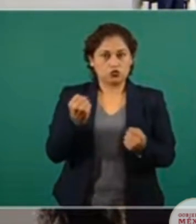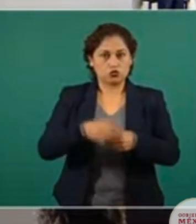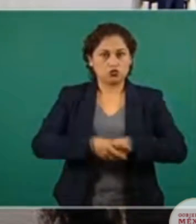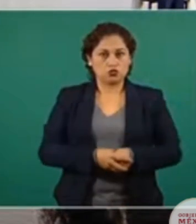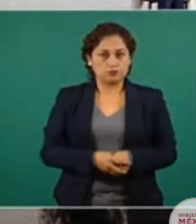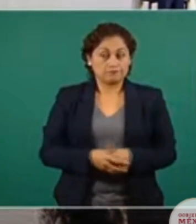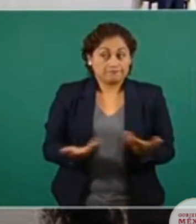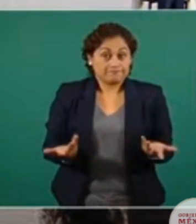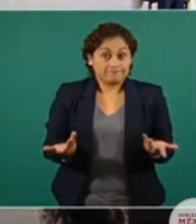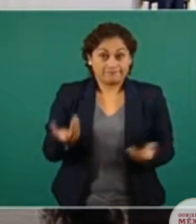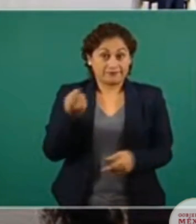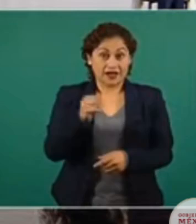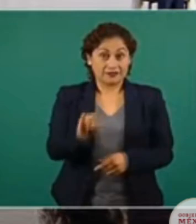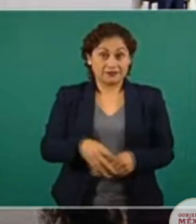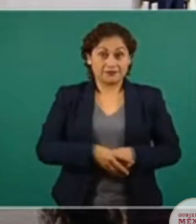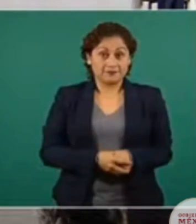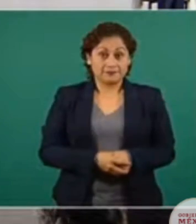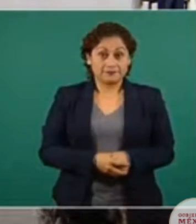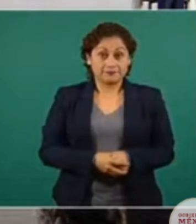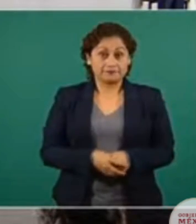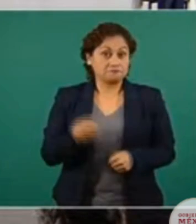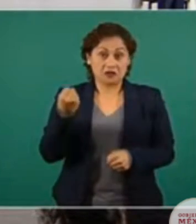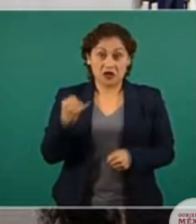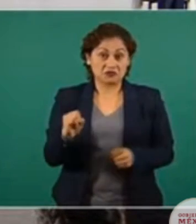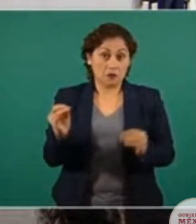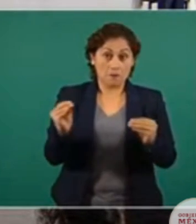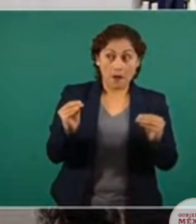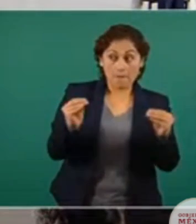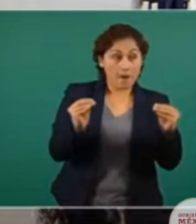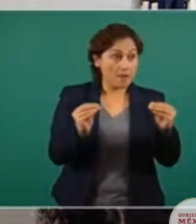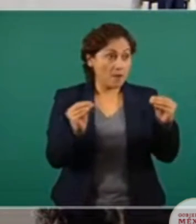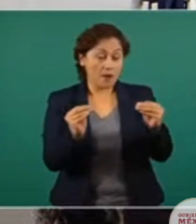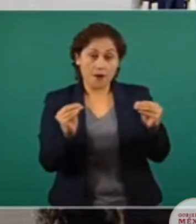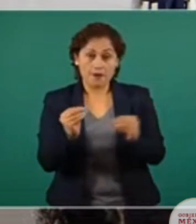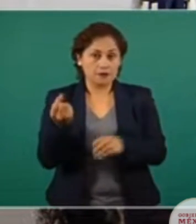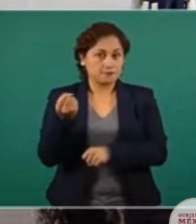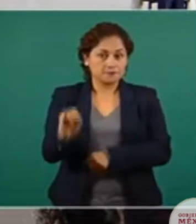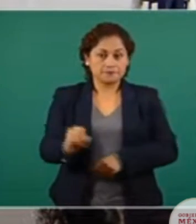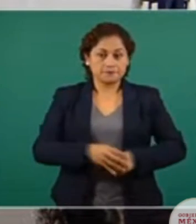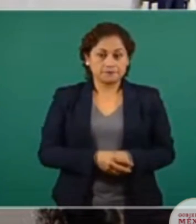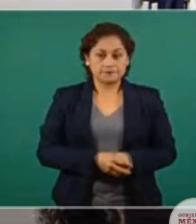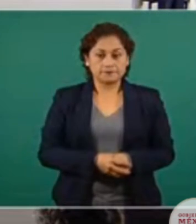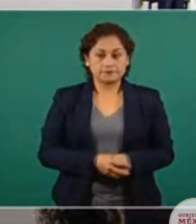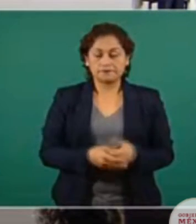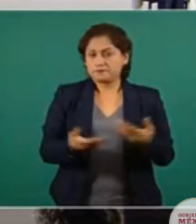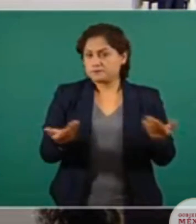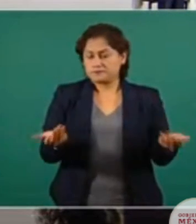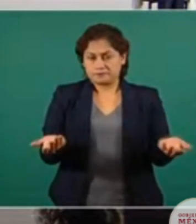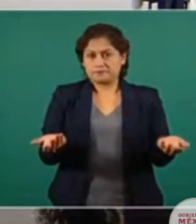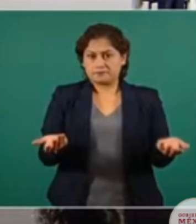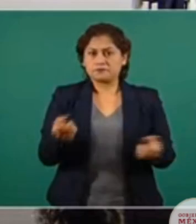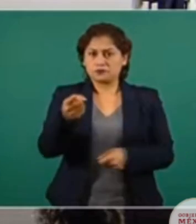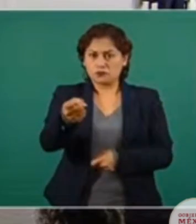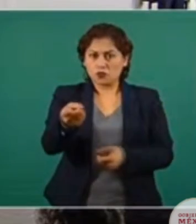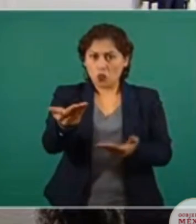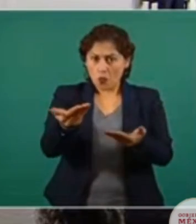pero así está la polémica. Qué bien que lo